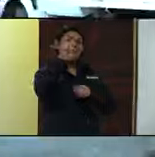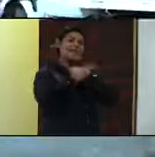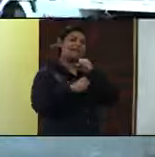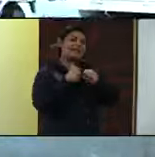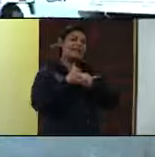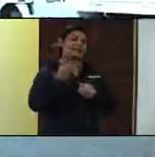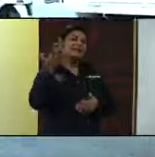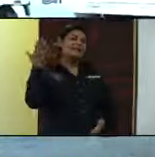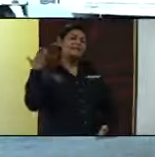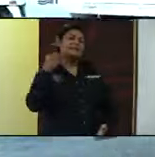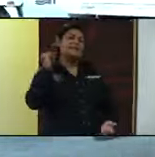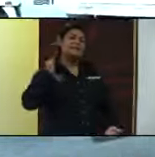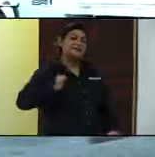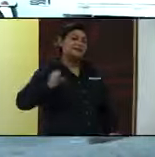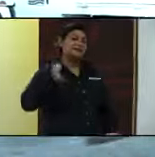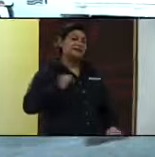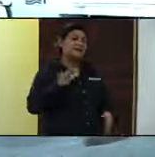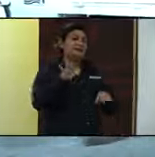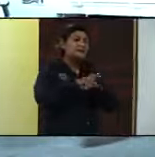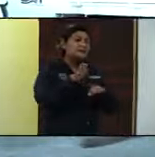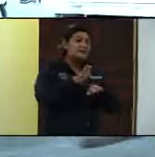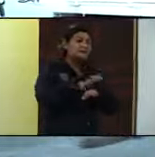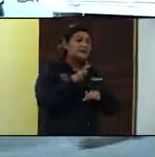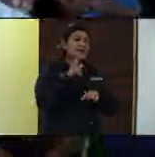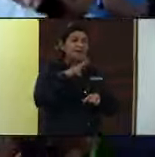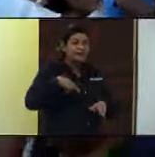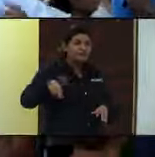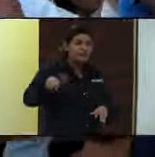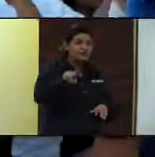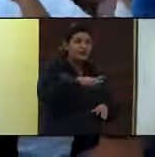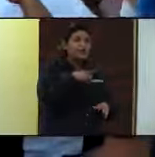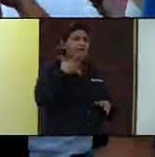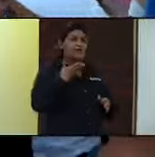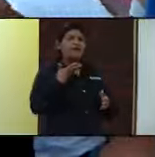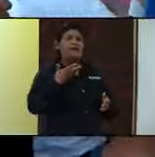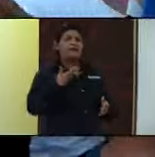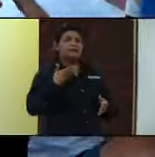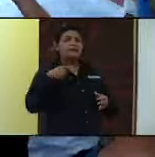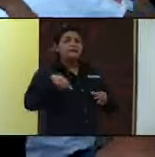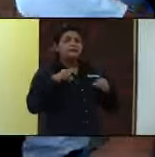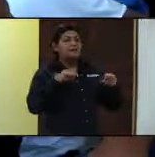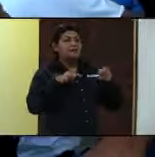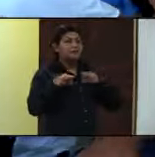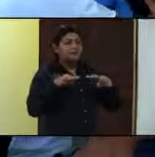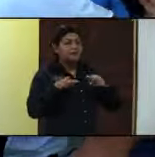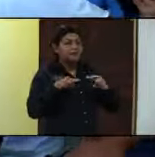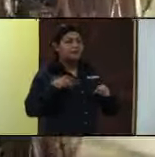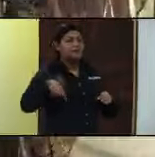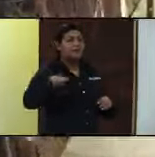viejas y nosotros las estamos reponiendo. Denos la oportunidad de poder hacer este trabajo